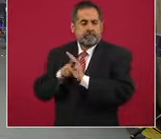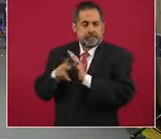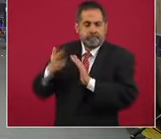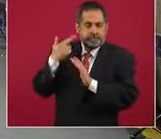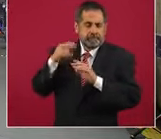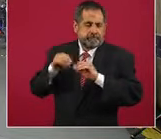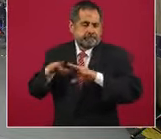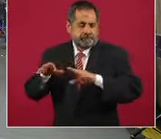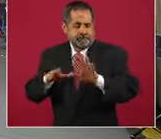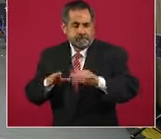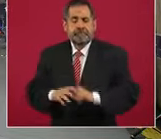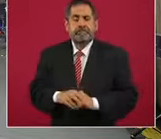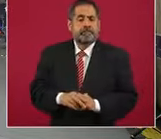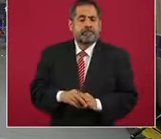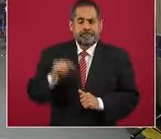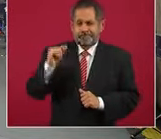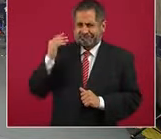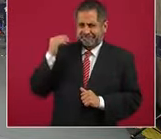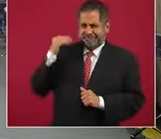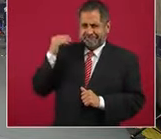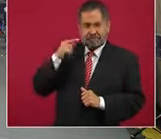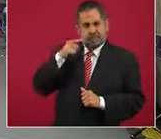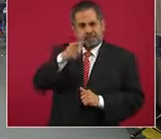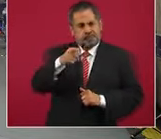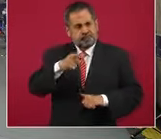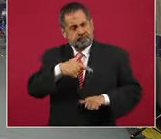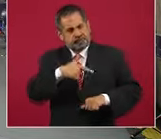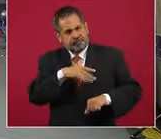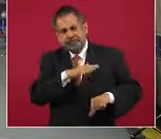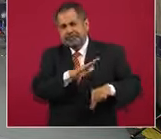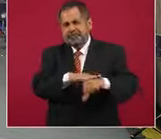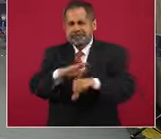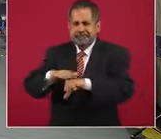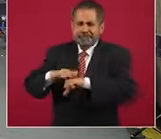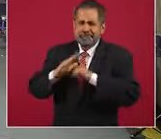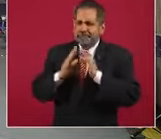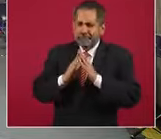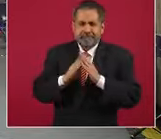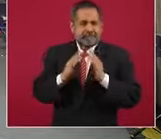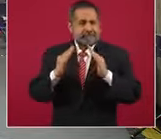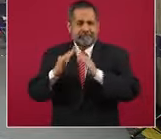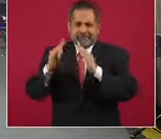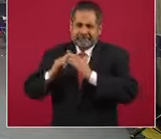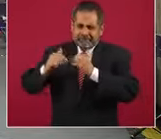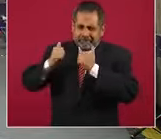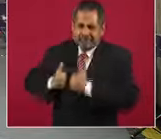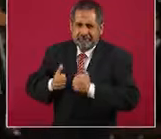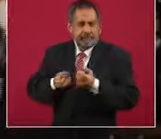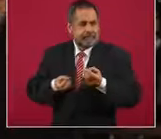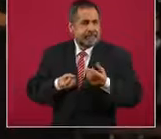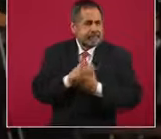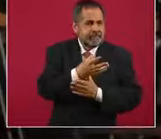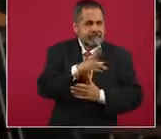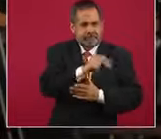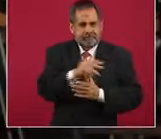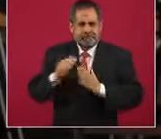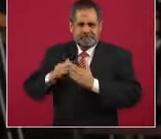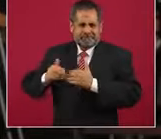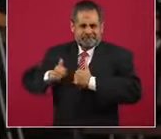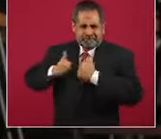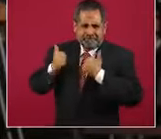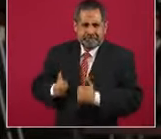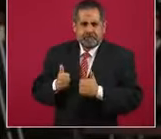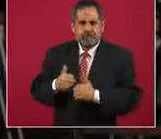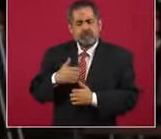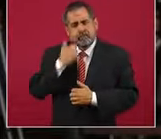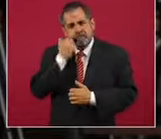Digital. Presidente, hace unos momentos hace usted un llamado a que la gente no salga en la Ciudad de México, a que se queden en casa. Aquí